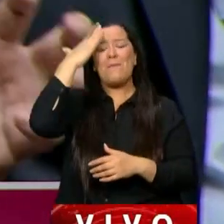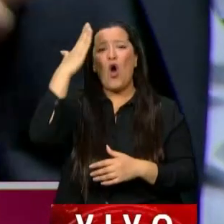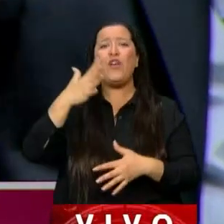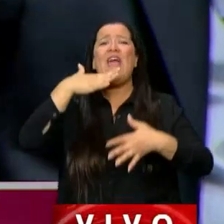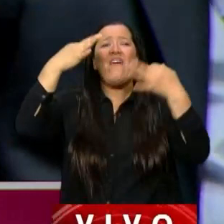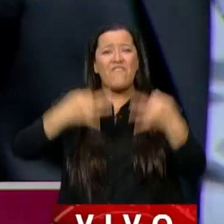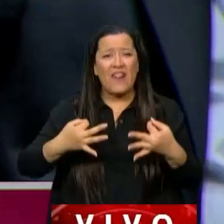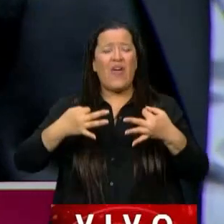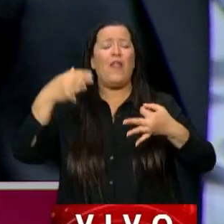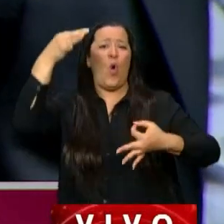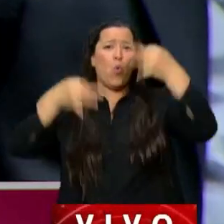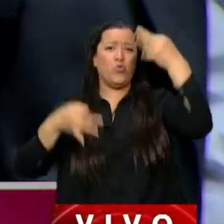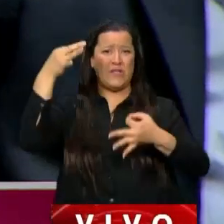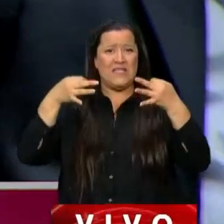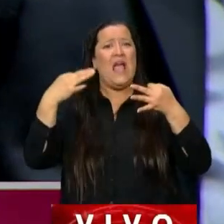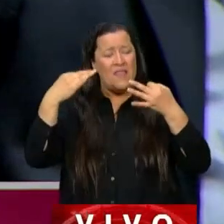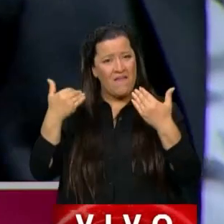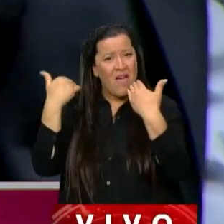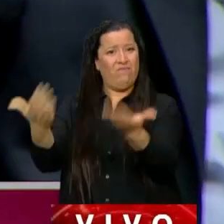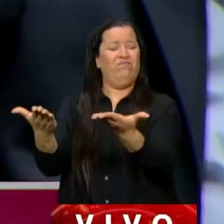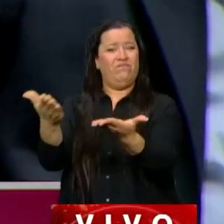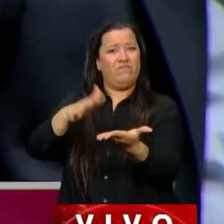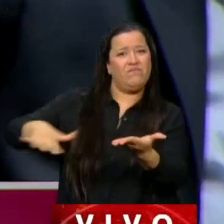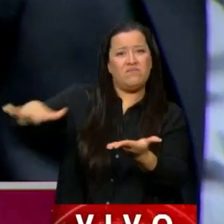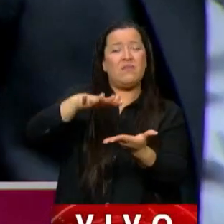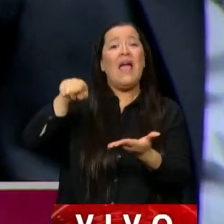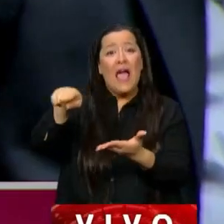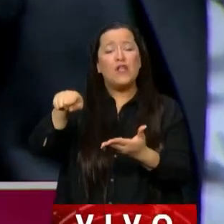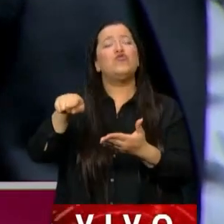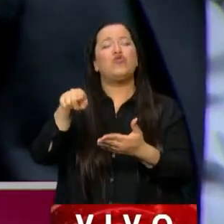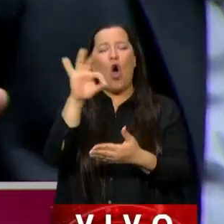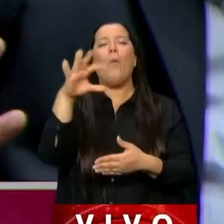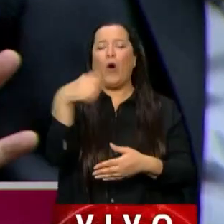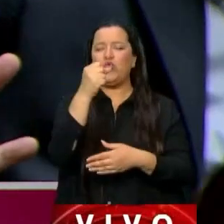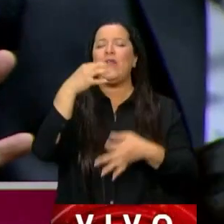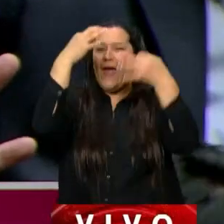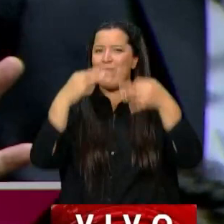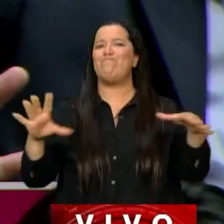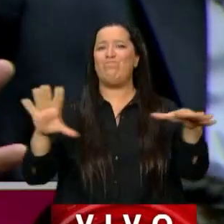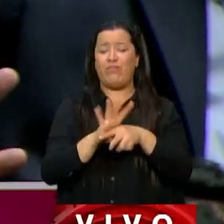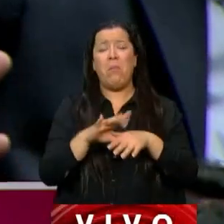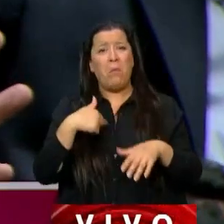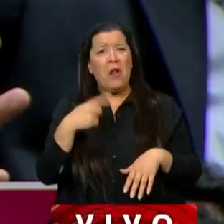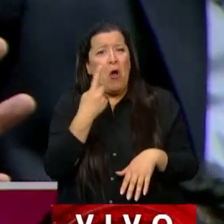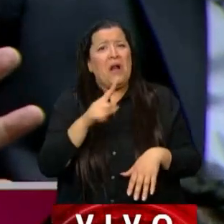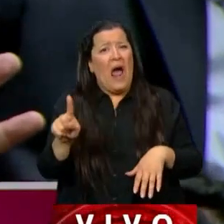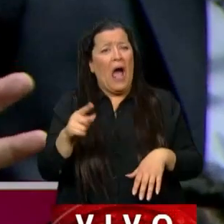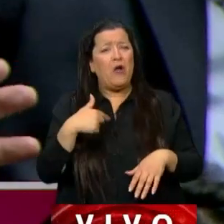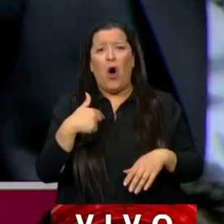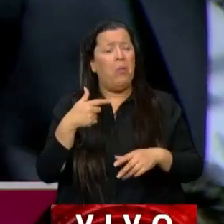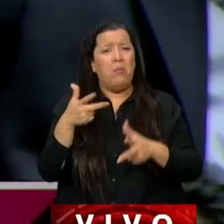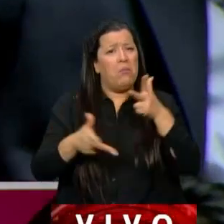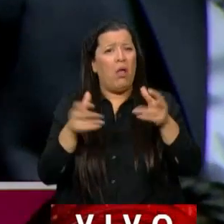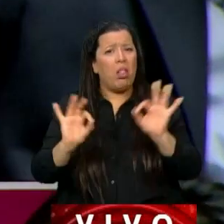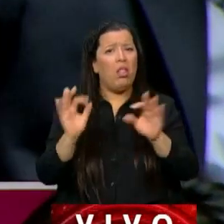la verdad y la justicia, también creo yo que es absolutamente oportuno y me llama la atención que no se haya